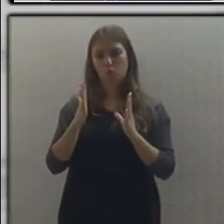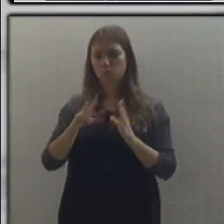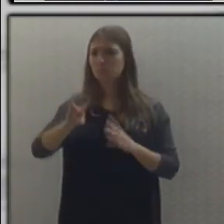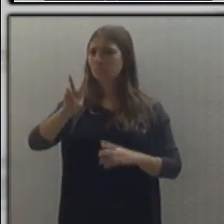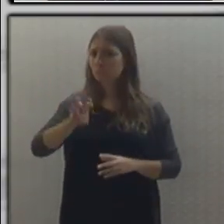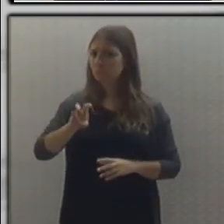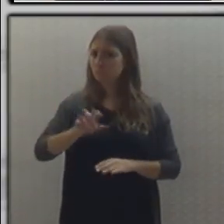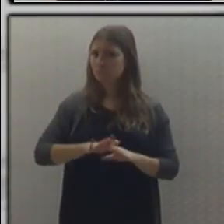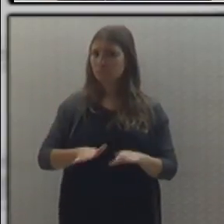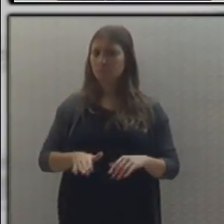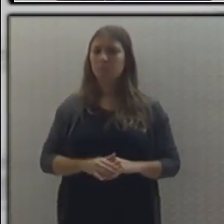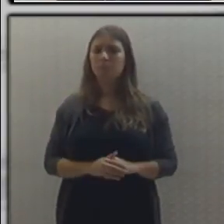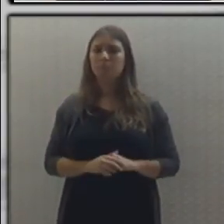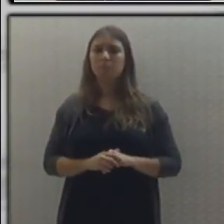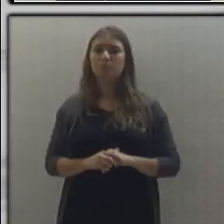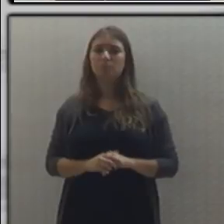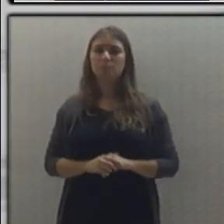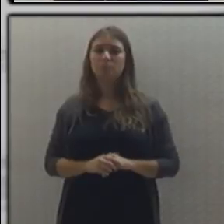funcionan.